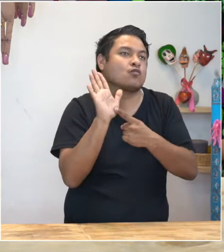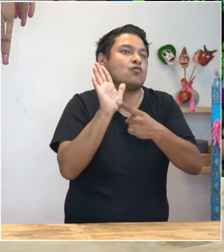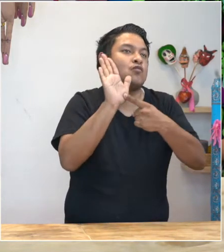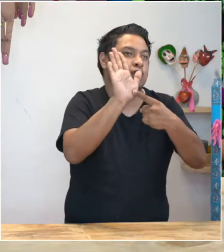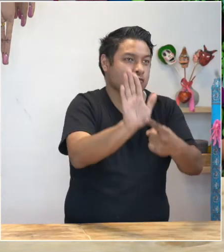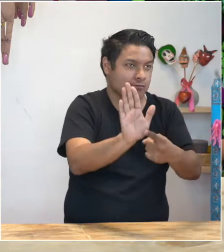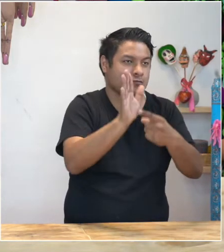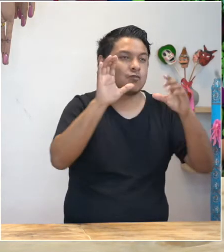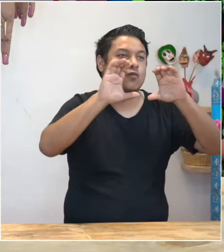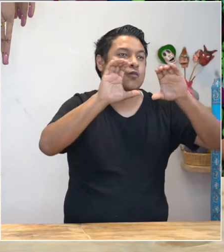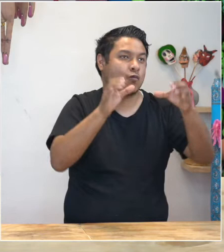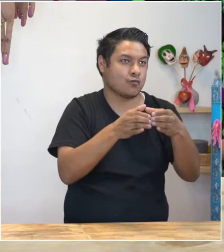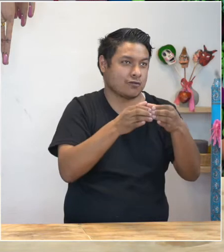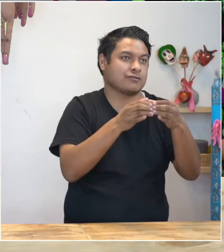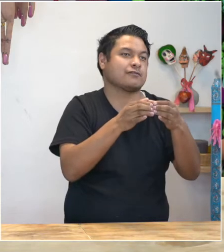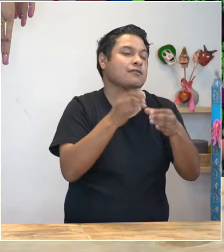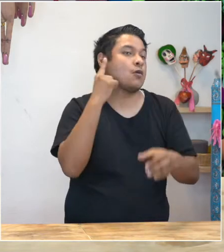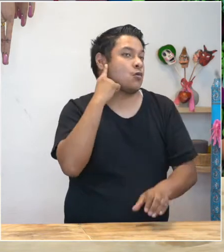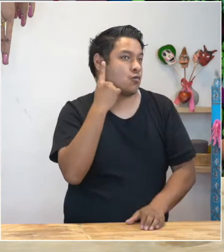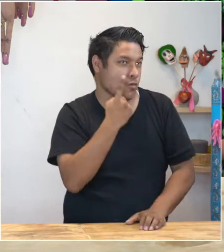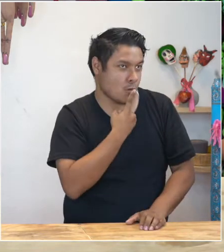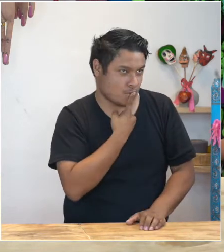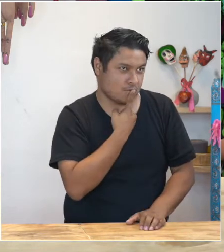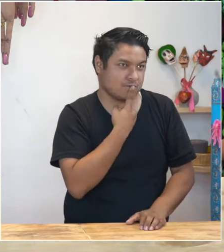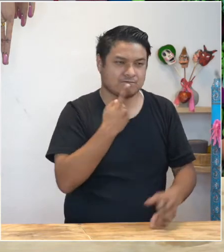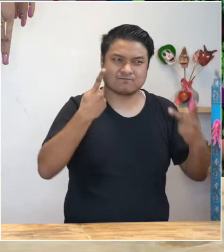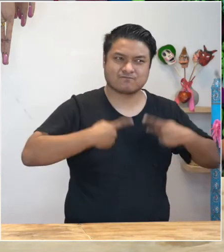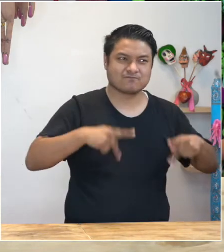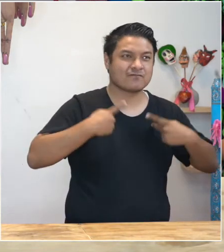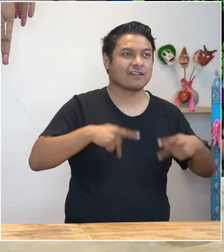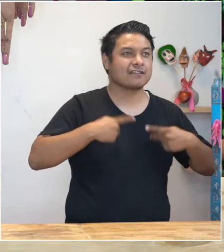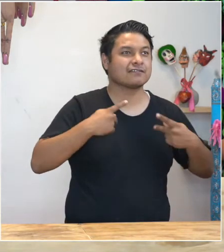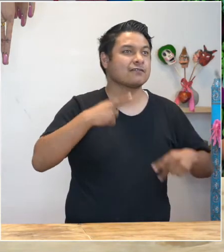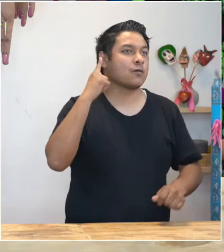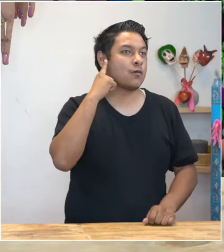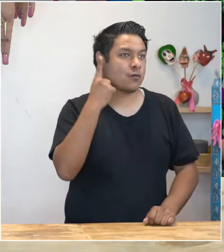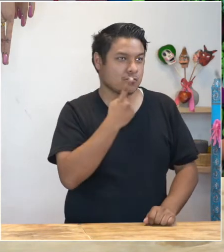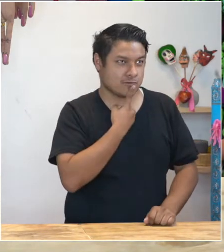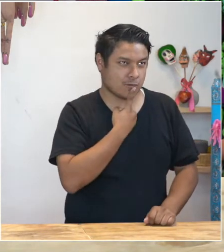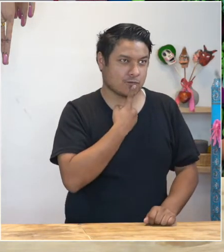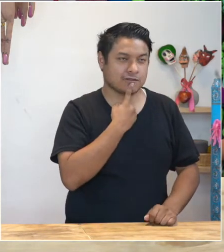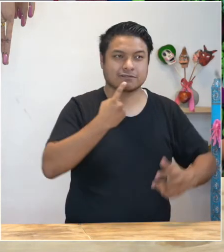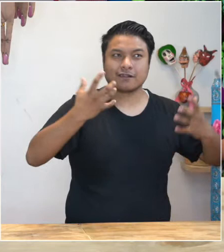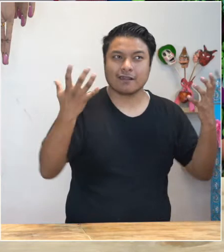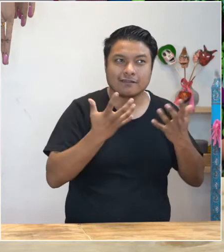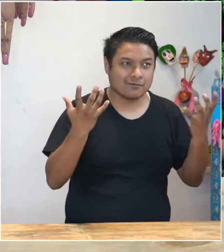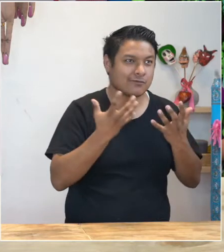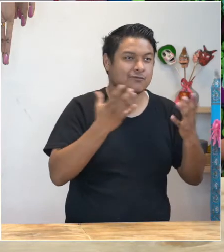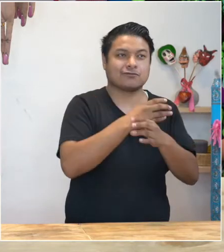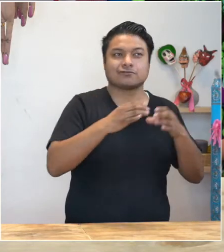Nacional del Sordo y que son parte también de nuestra comunidad, ¿no? El evento fue a